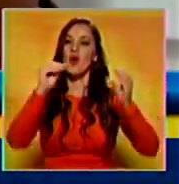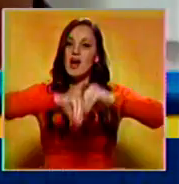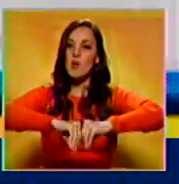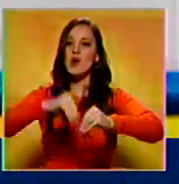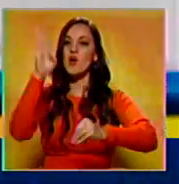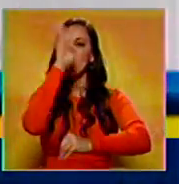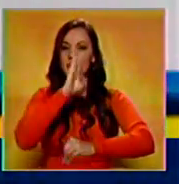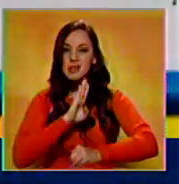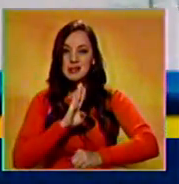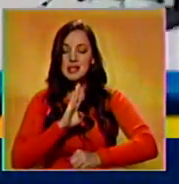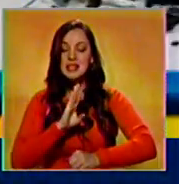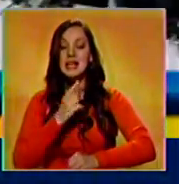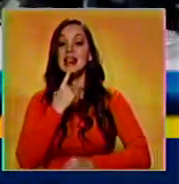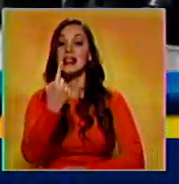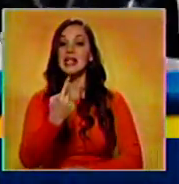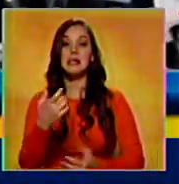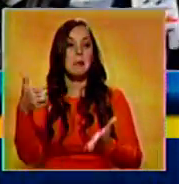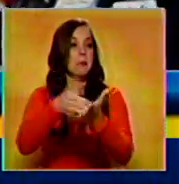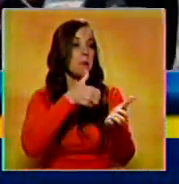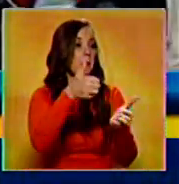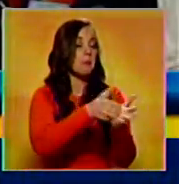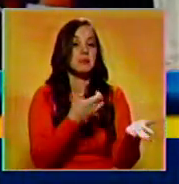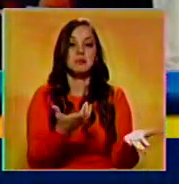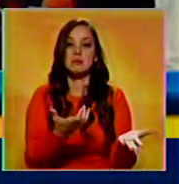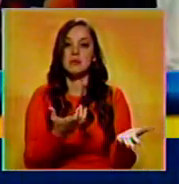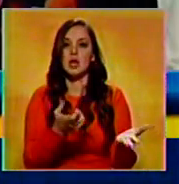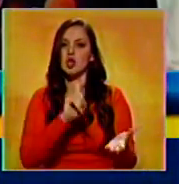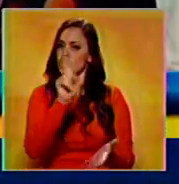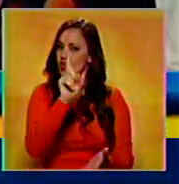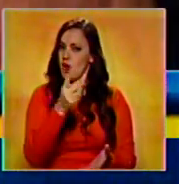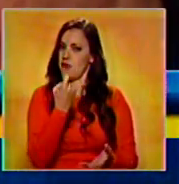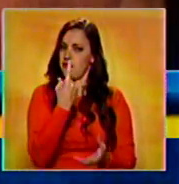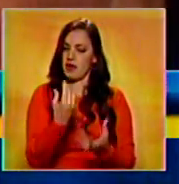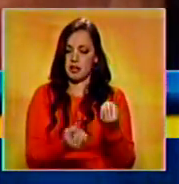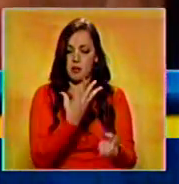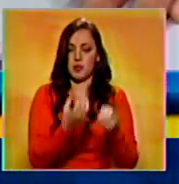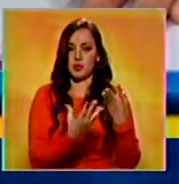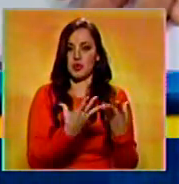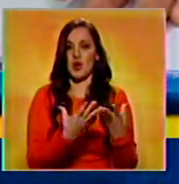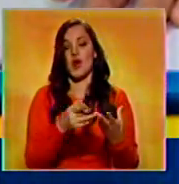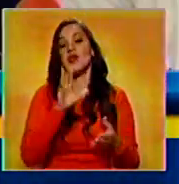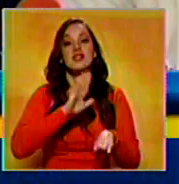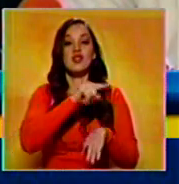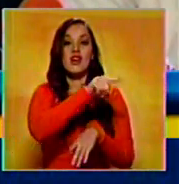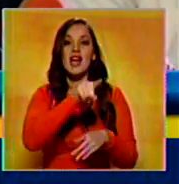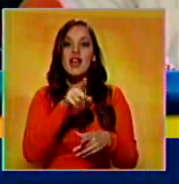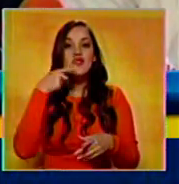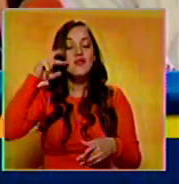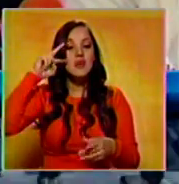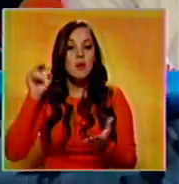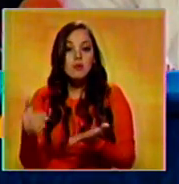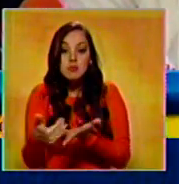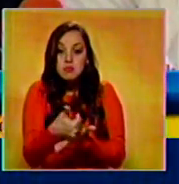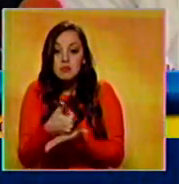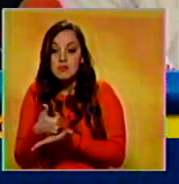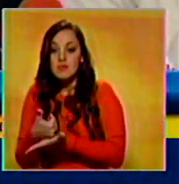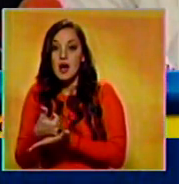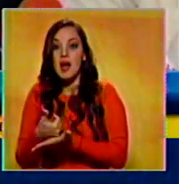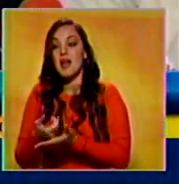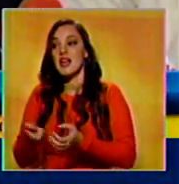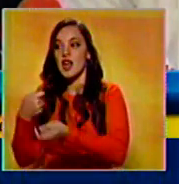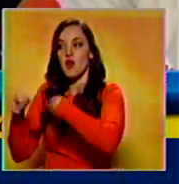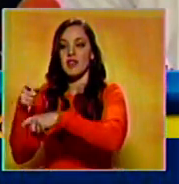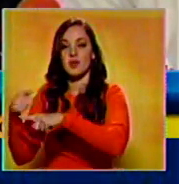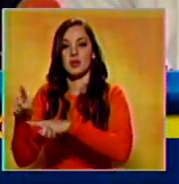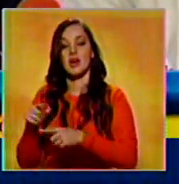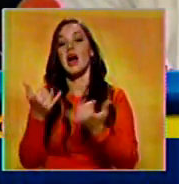Brasil. Aseguran que el desabastecimiento no es por falta de producción, sino por contrabando. El kilo de café para esta hora, en este momento,